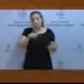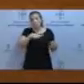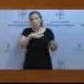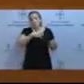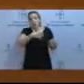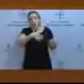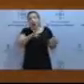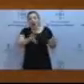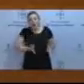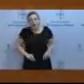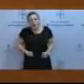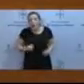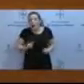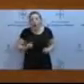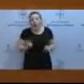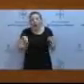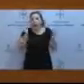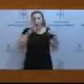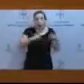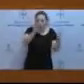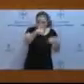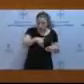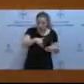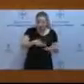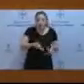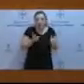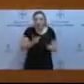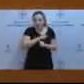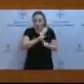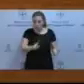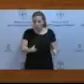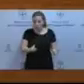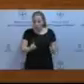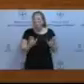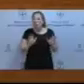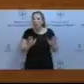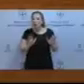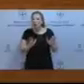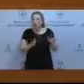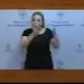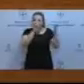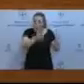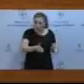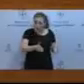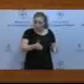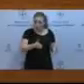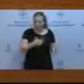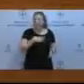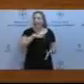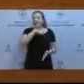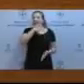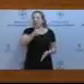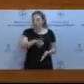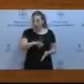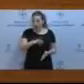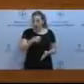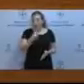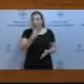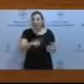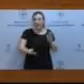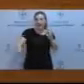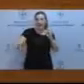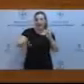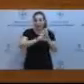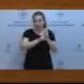no compartir, desde luego, ni mucho menos permitir. Pero eso sí, que sean ustedes capaces de decir que la